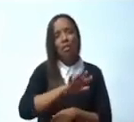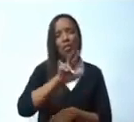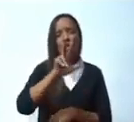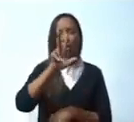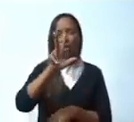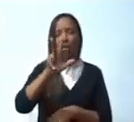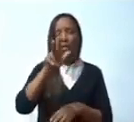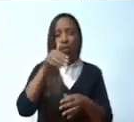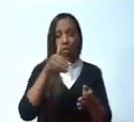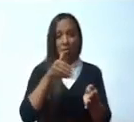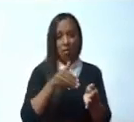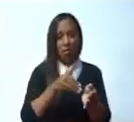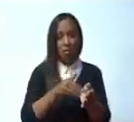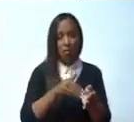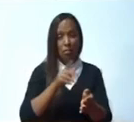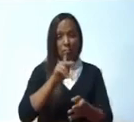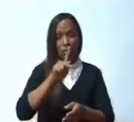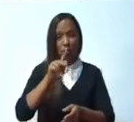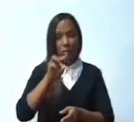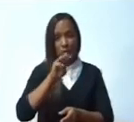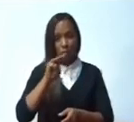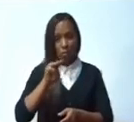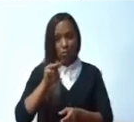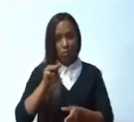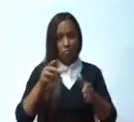es, además de su densidad poblacional,